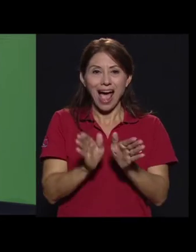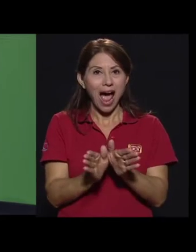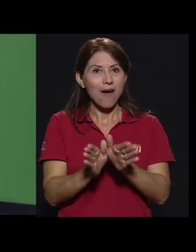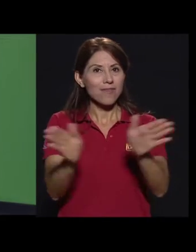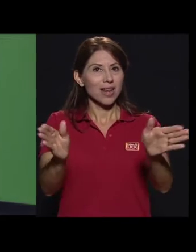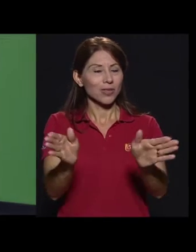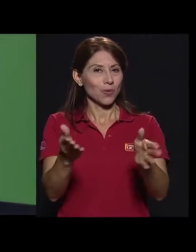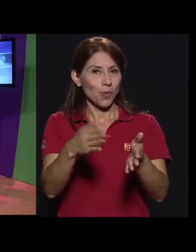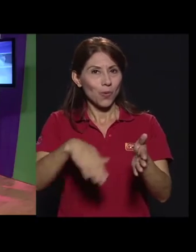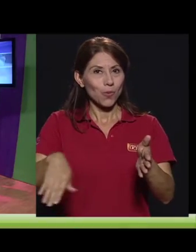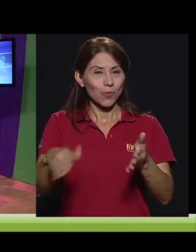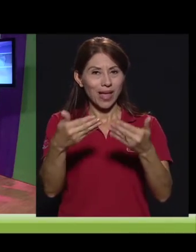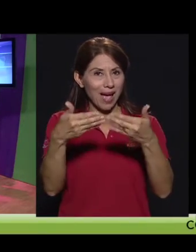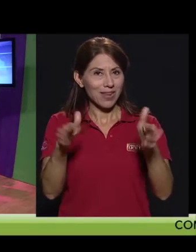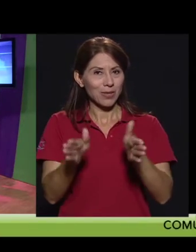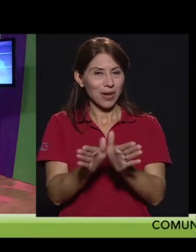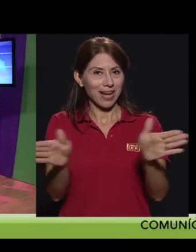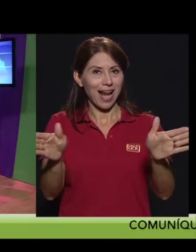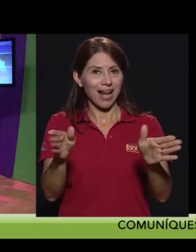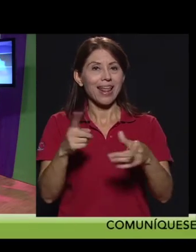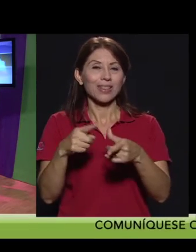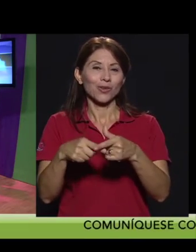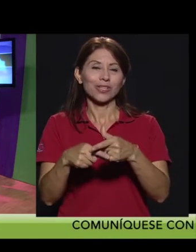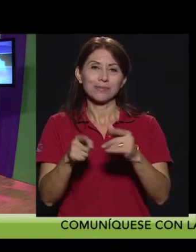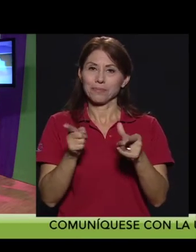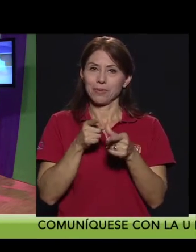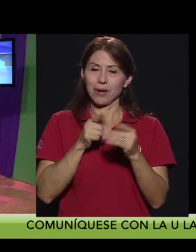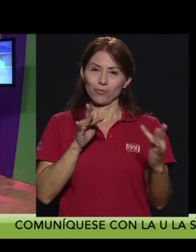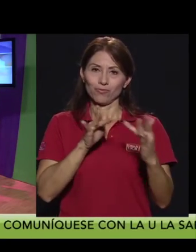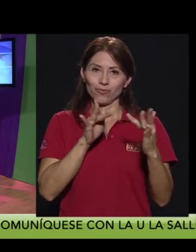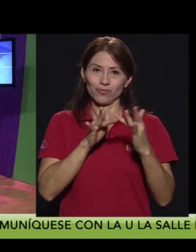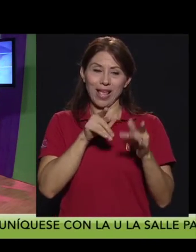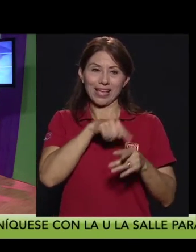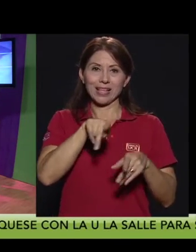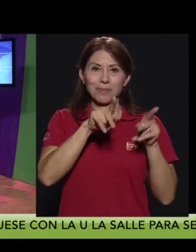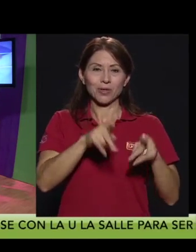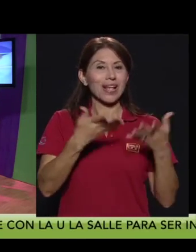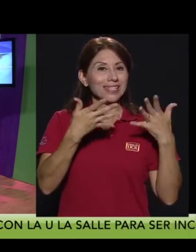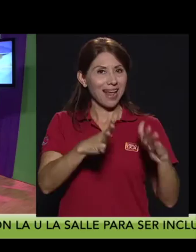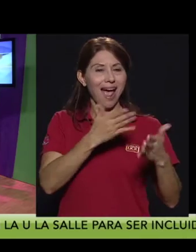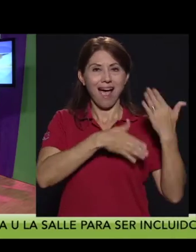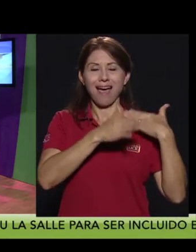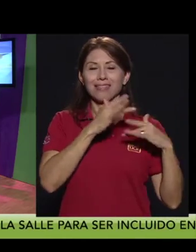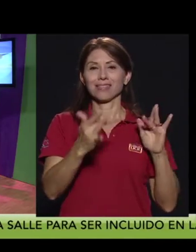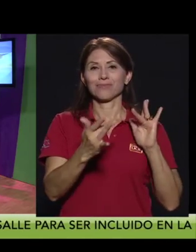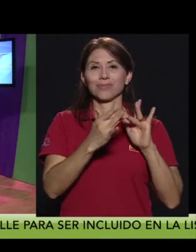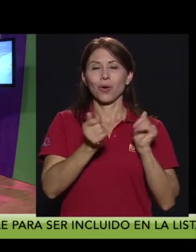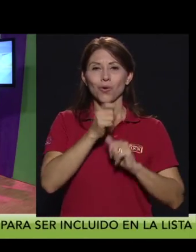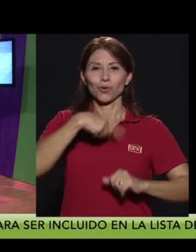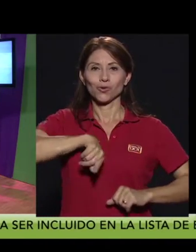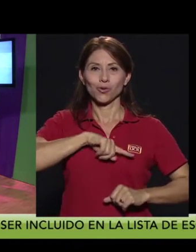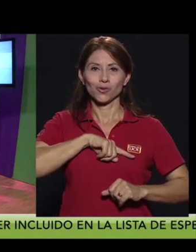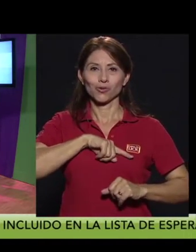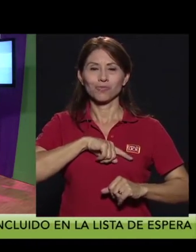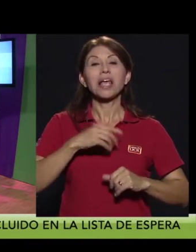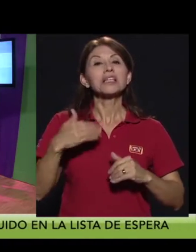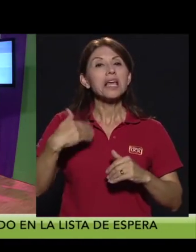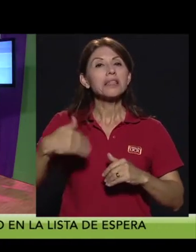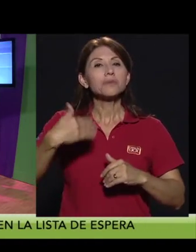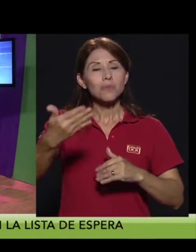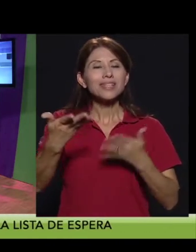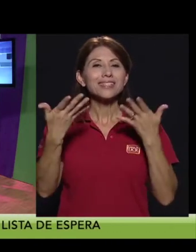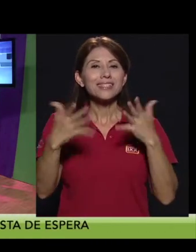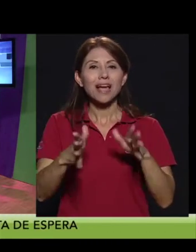ellos ya se han contactado con nosotros desde el principio, y ya luego lo estaríamos, sí, este, publicando en nuestras redes